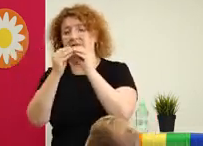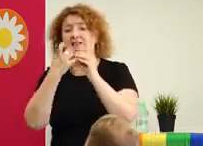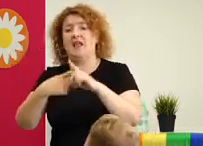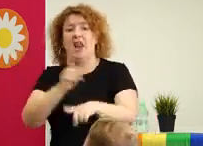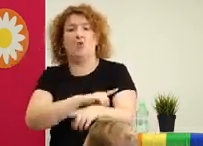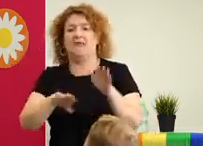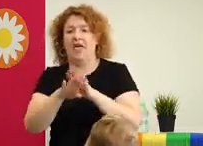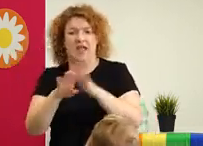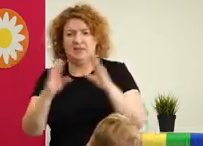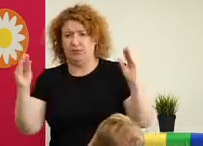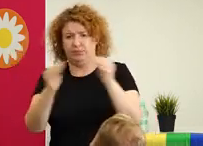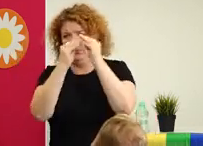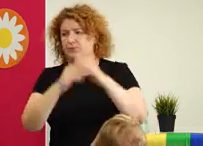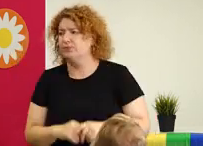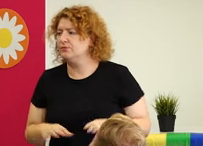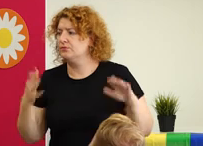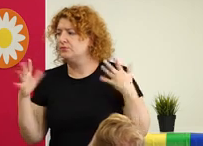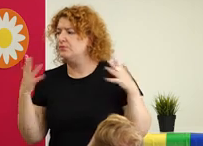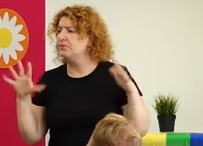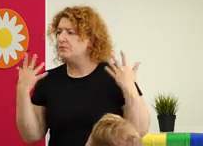la ultraderecha.